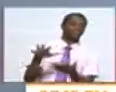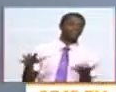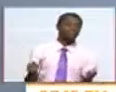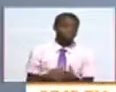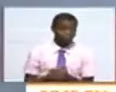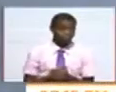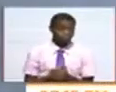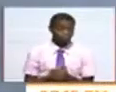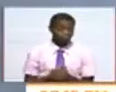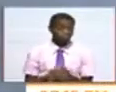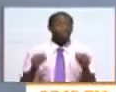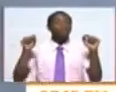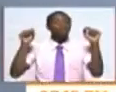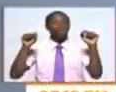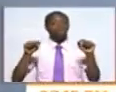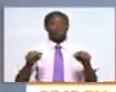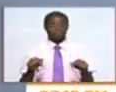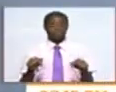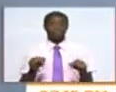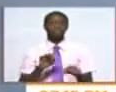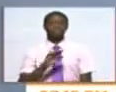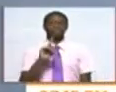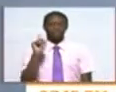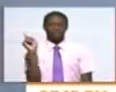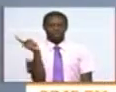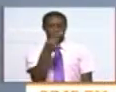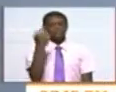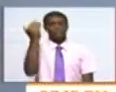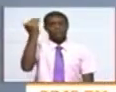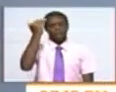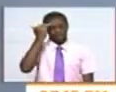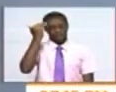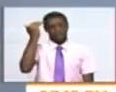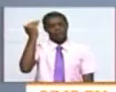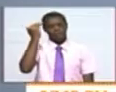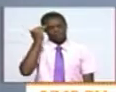Hoy lo sabemos,